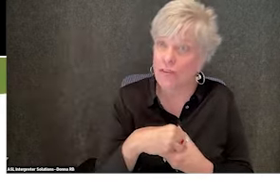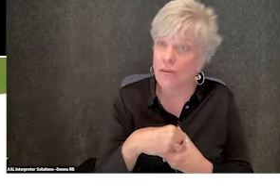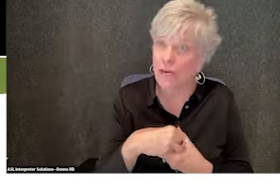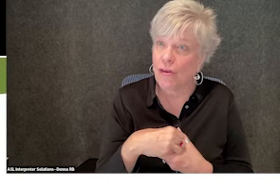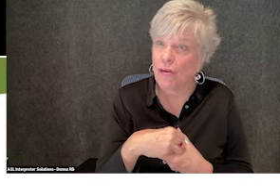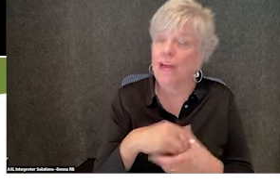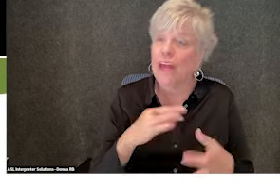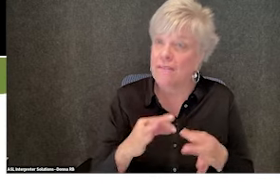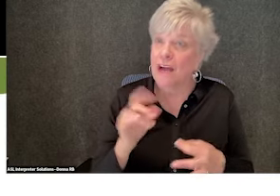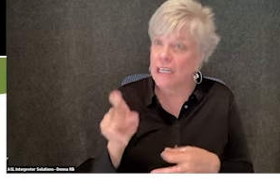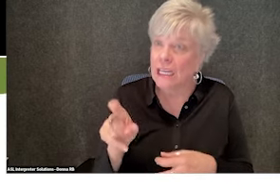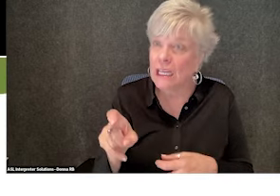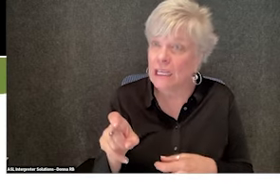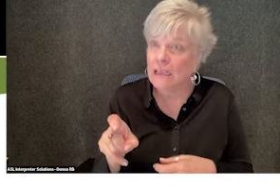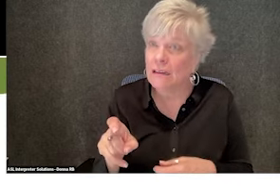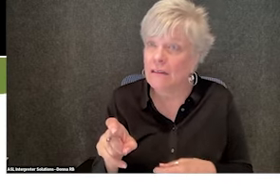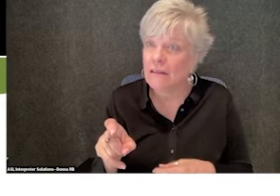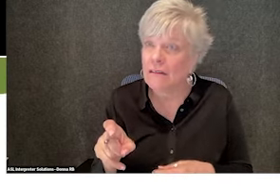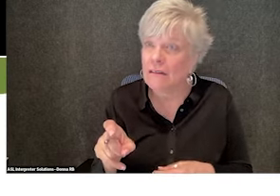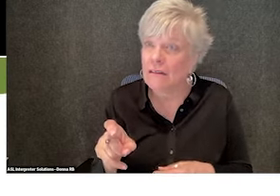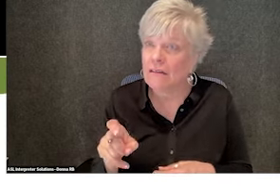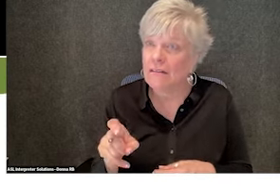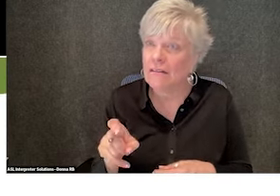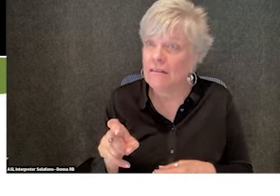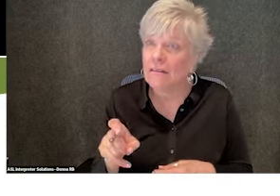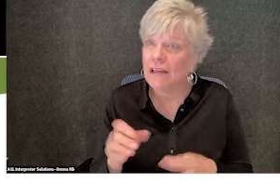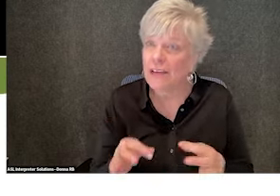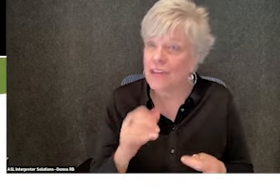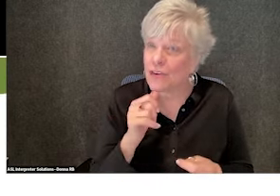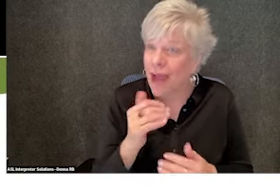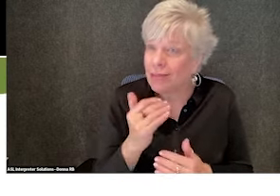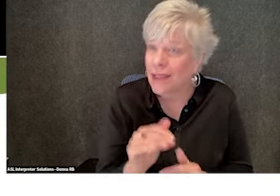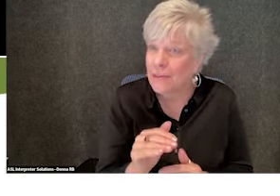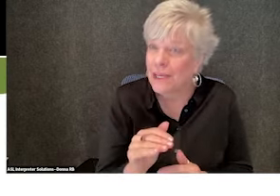Patty, como madre, ¿qué piensa que se preocupan los padres?